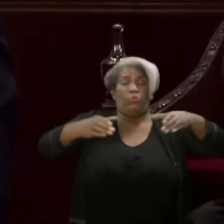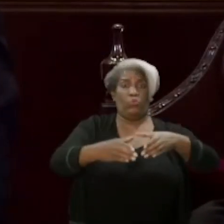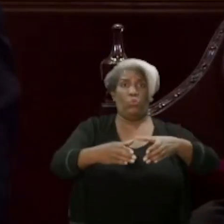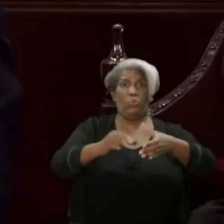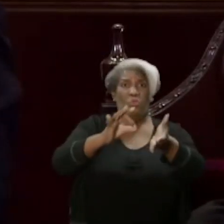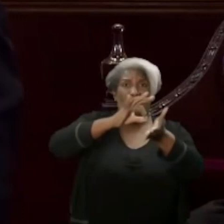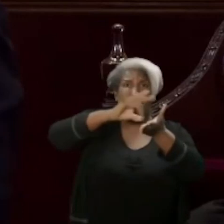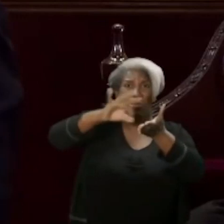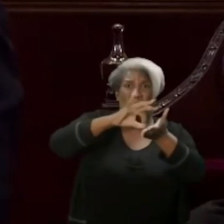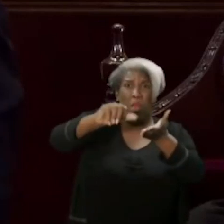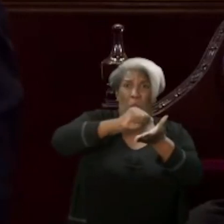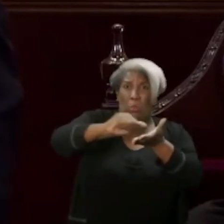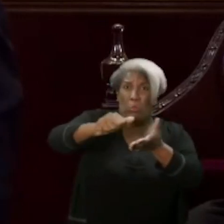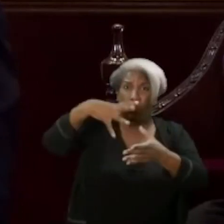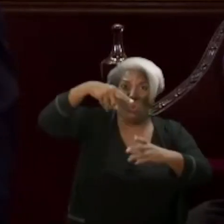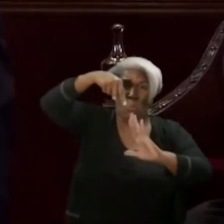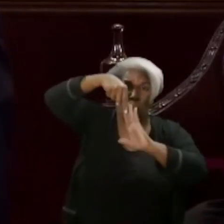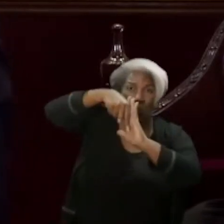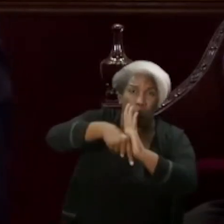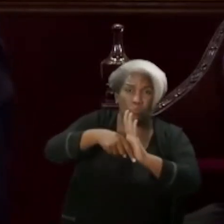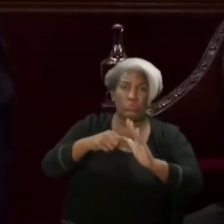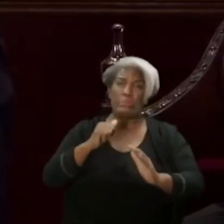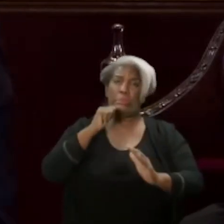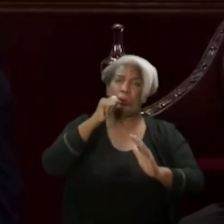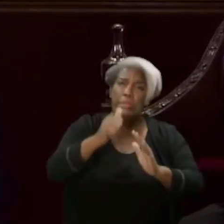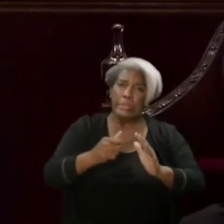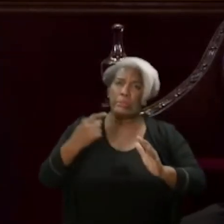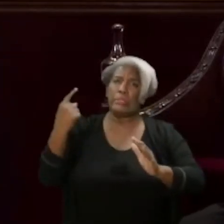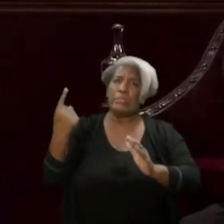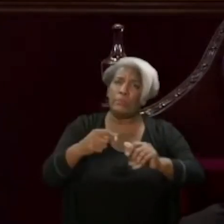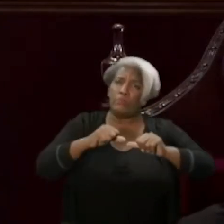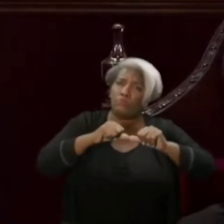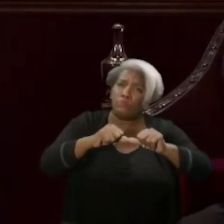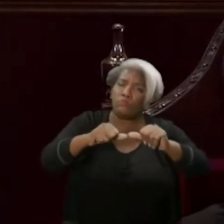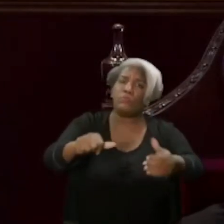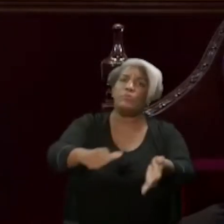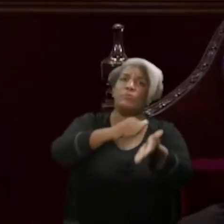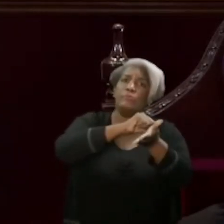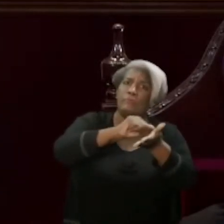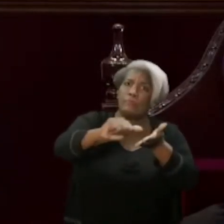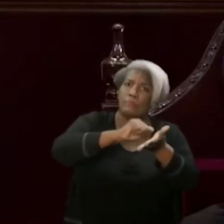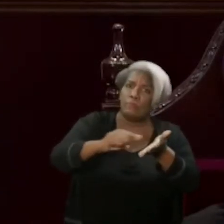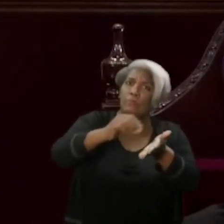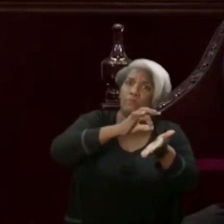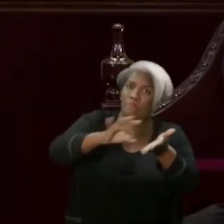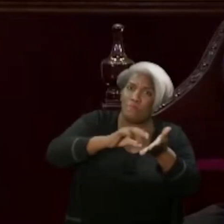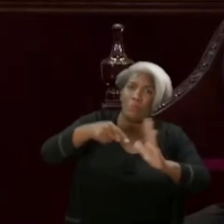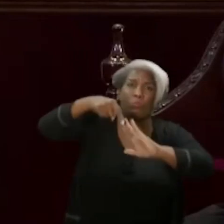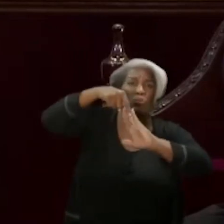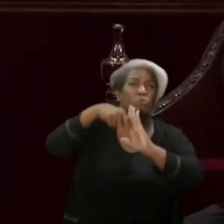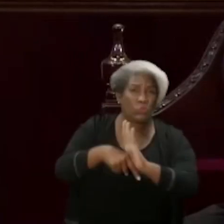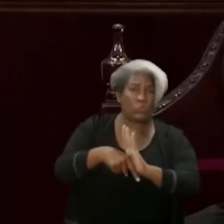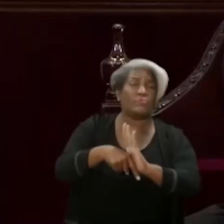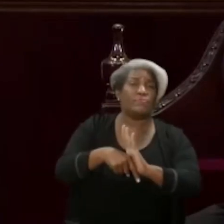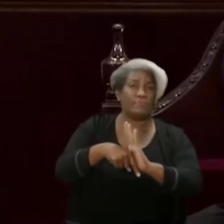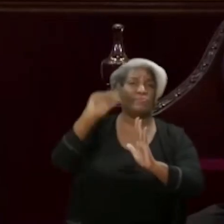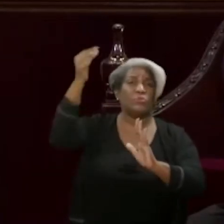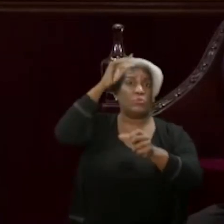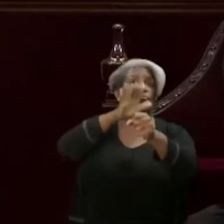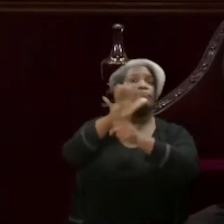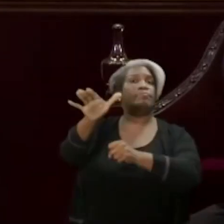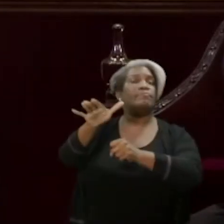interna y se están haciendo auditorías constantes en un proceso para tener todo el gobierno auditado. Puedo